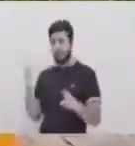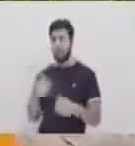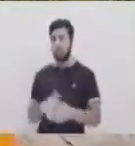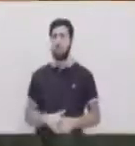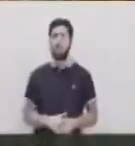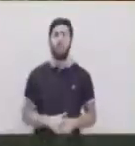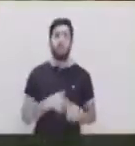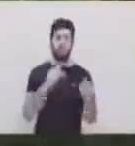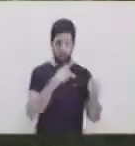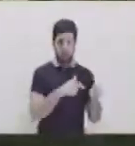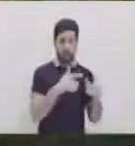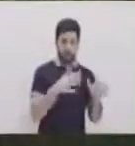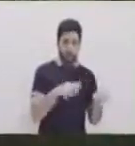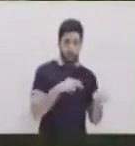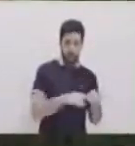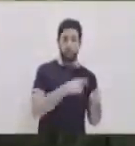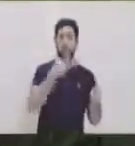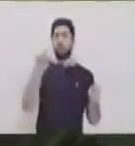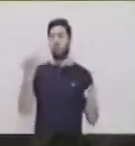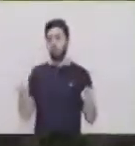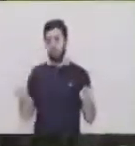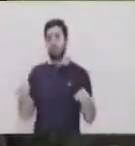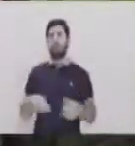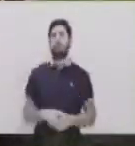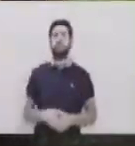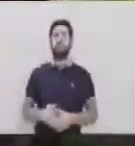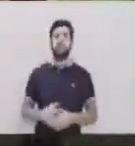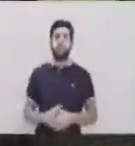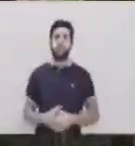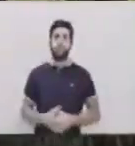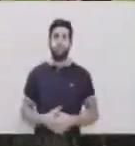Golpeo. Vamos ahora al lado débil.